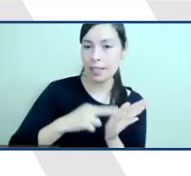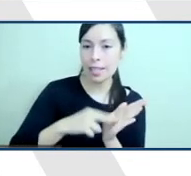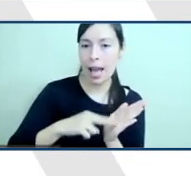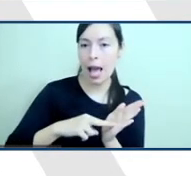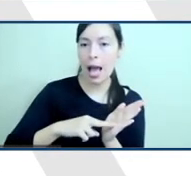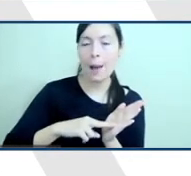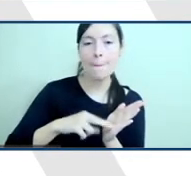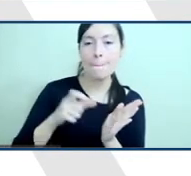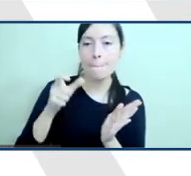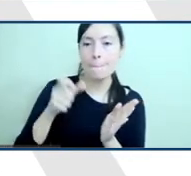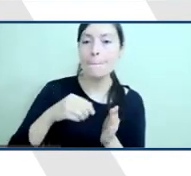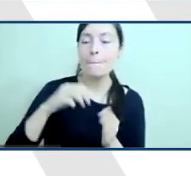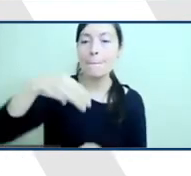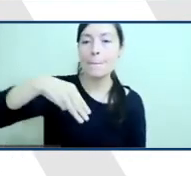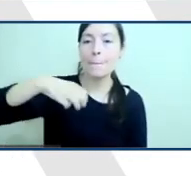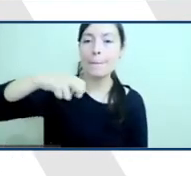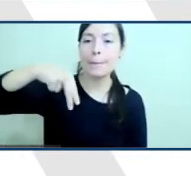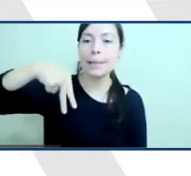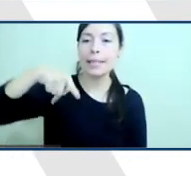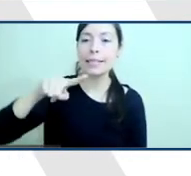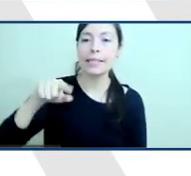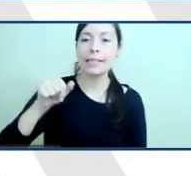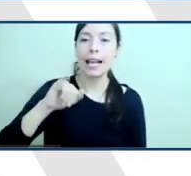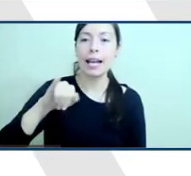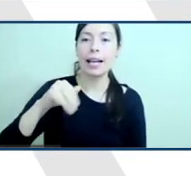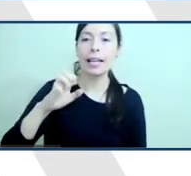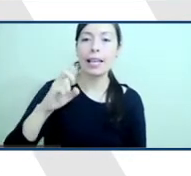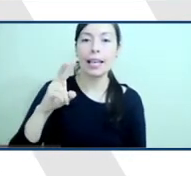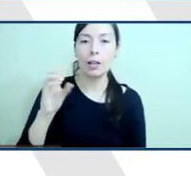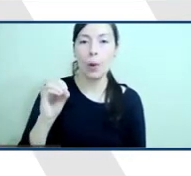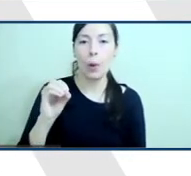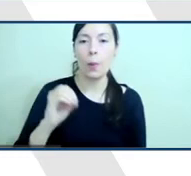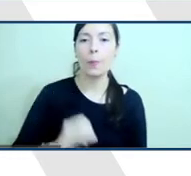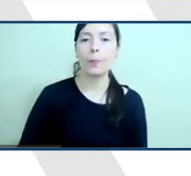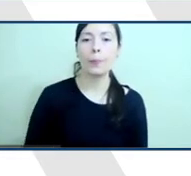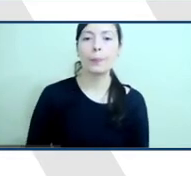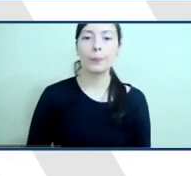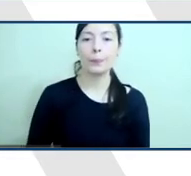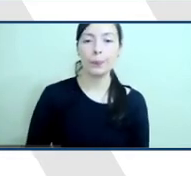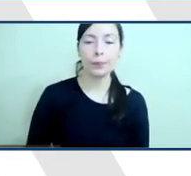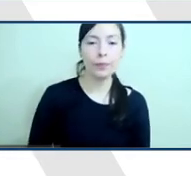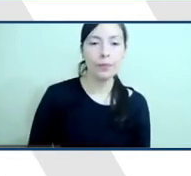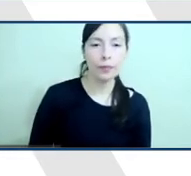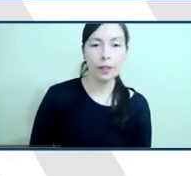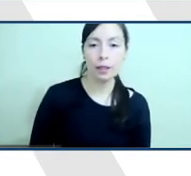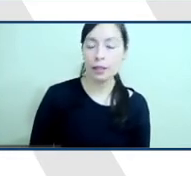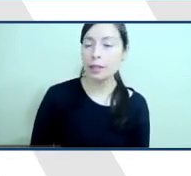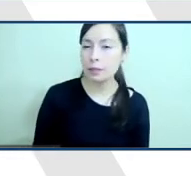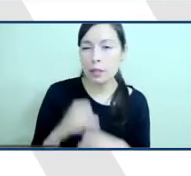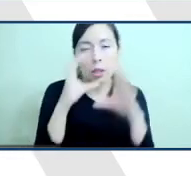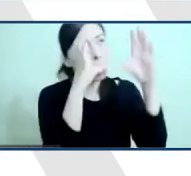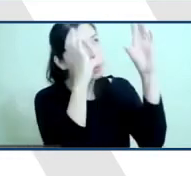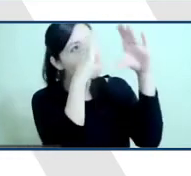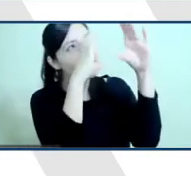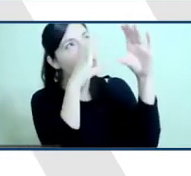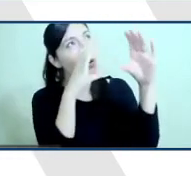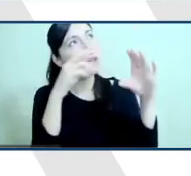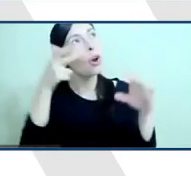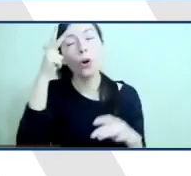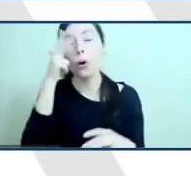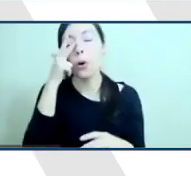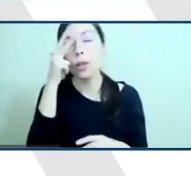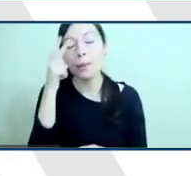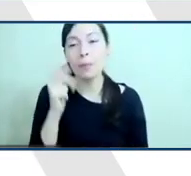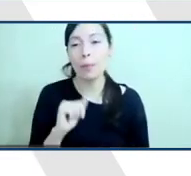una revista de la ESO, que es la organización que maneja el Observatorio La Silla, en la región de Coquimbo, y el